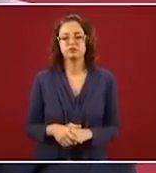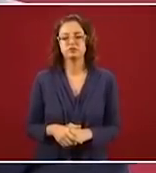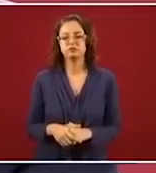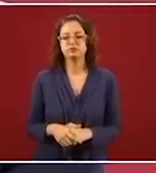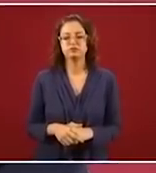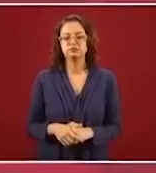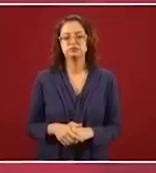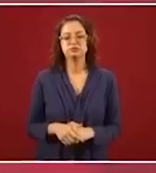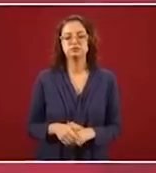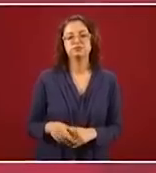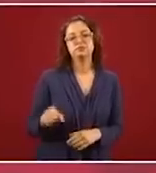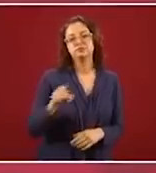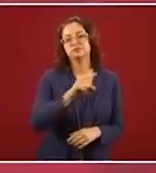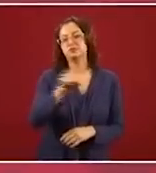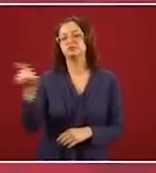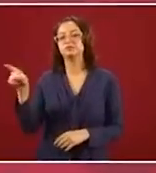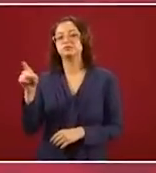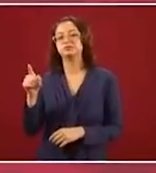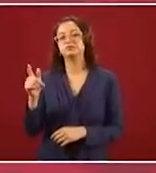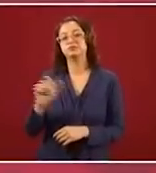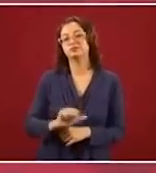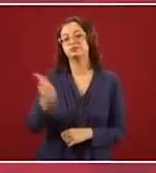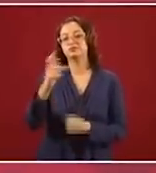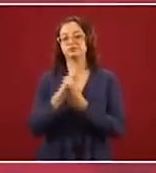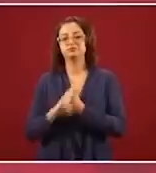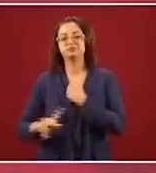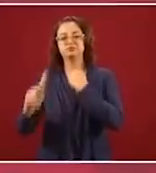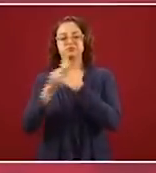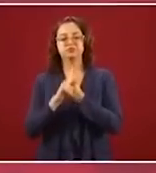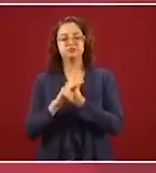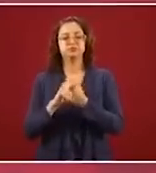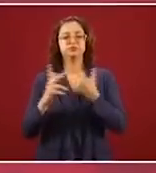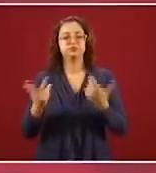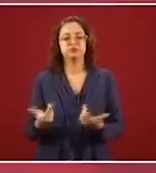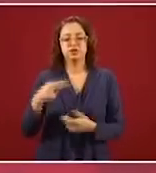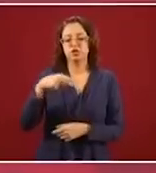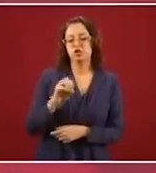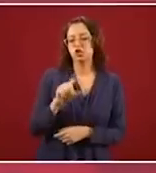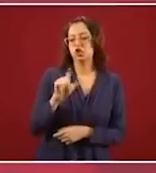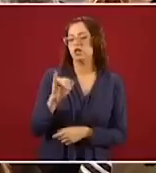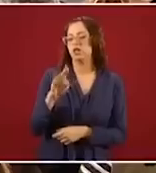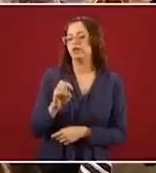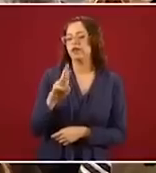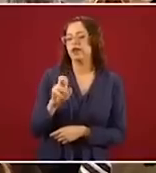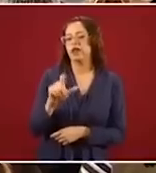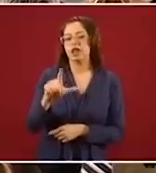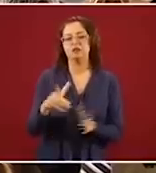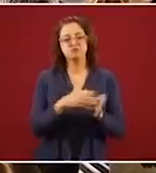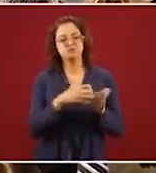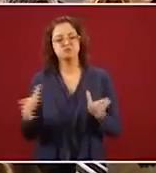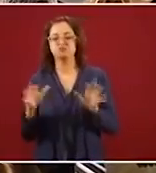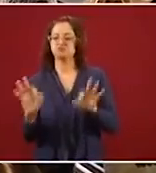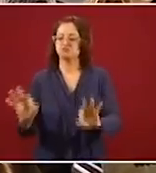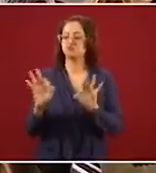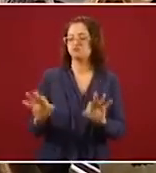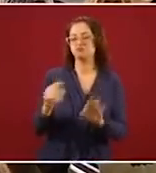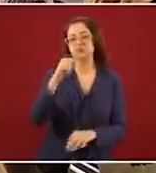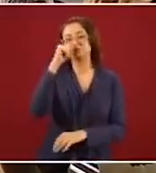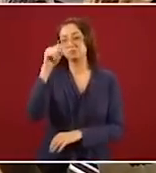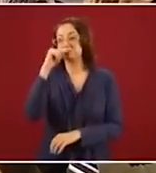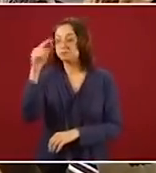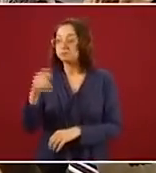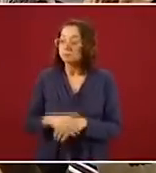se presume, ¿no?, que funciona muy bien el modelo neoliberal y no les